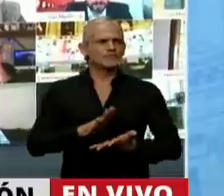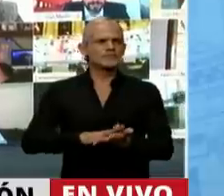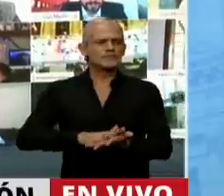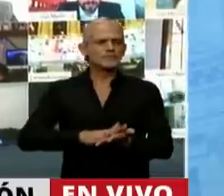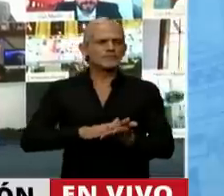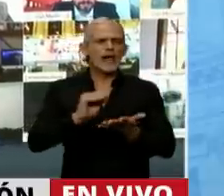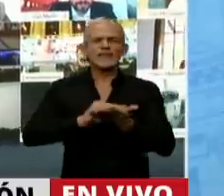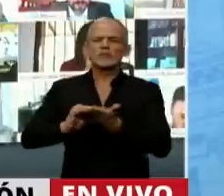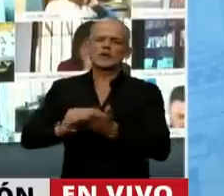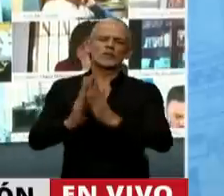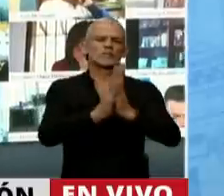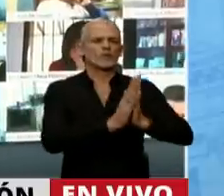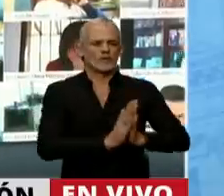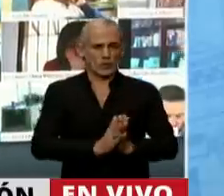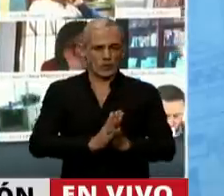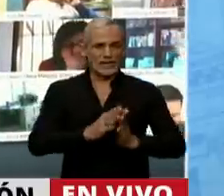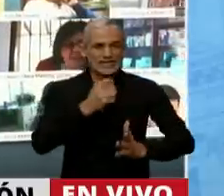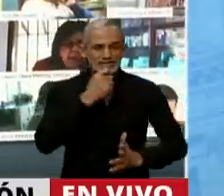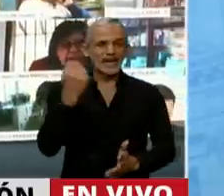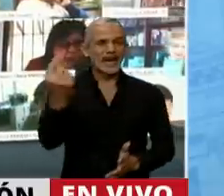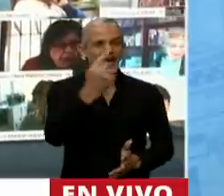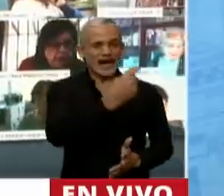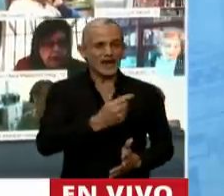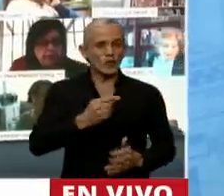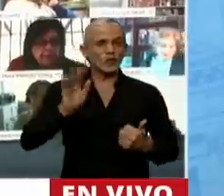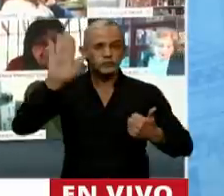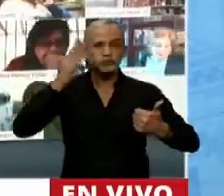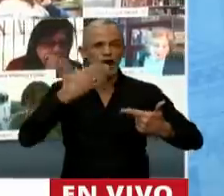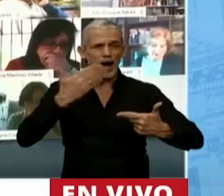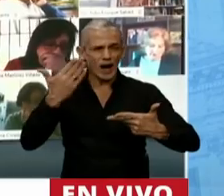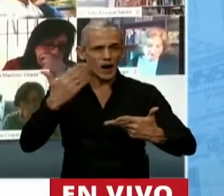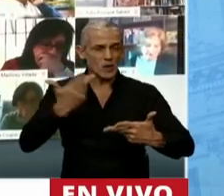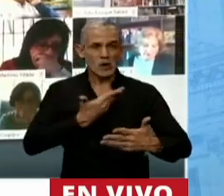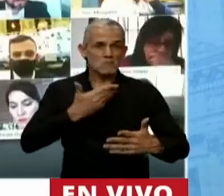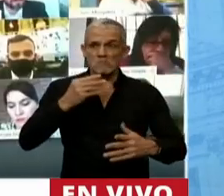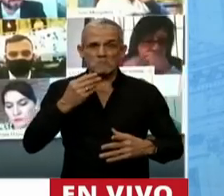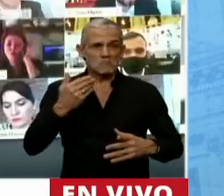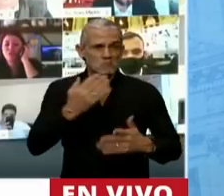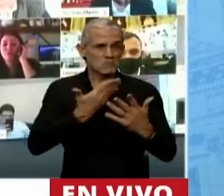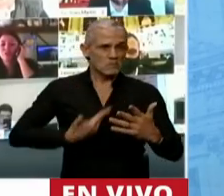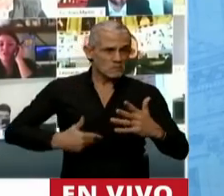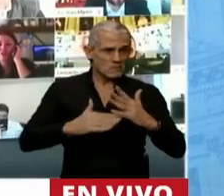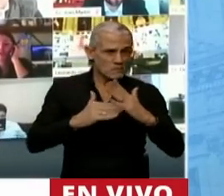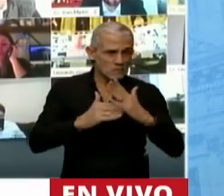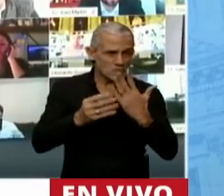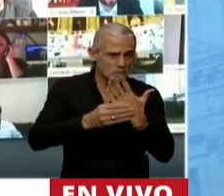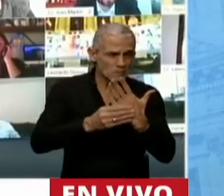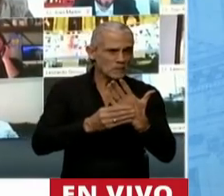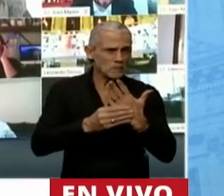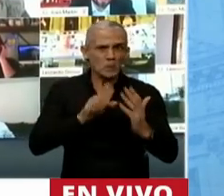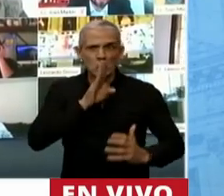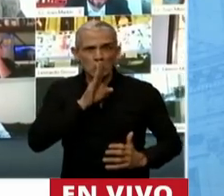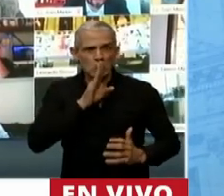Con respecto al diputados, turismo, cuando cada uno de ustedes hizo su intervención, el jefe de gabinete no murmuraba. Seamos respetuosos, el respeto es